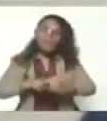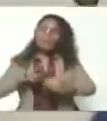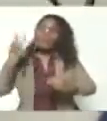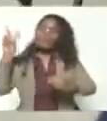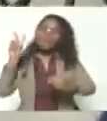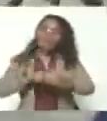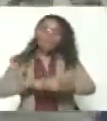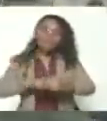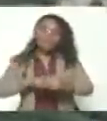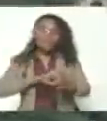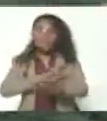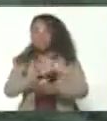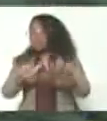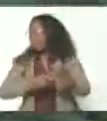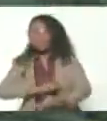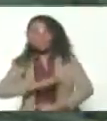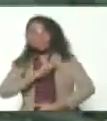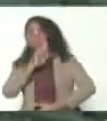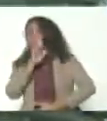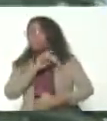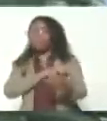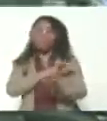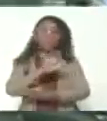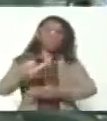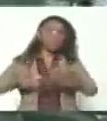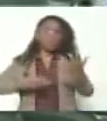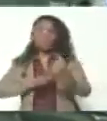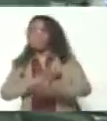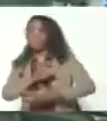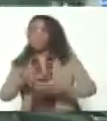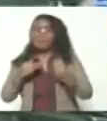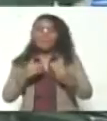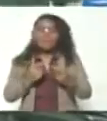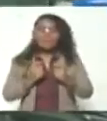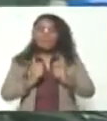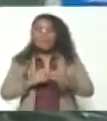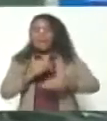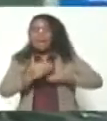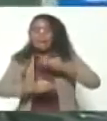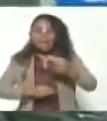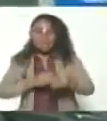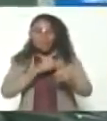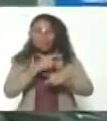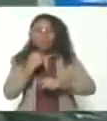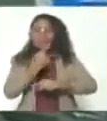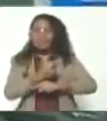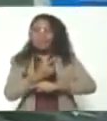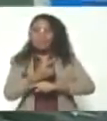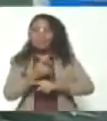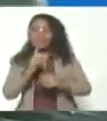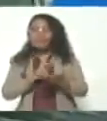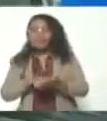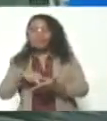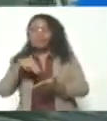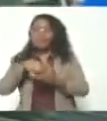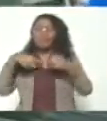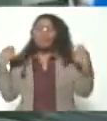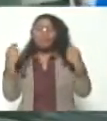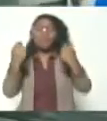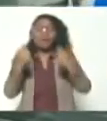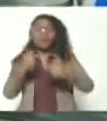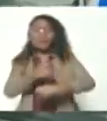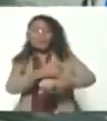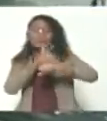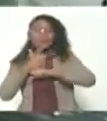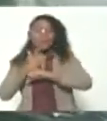violencia desatada, de terrorismo desatado, para tratar de generar lo que ellos decían, una insurrección popular armada